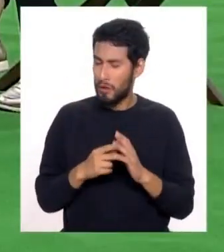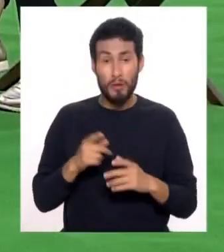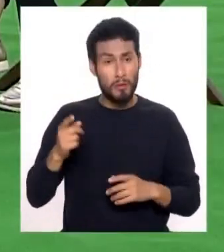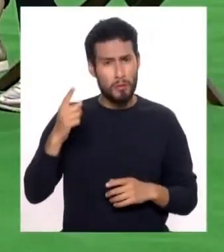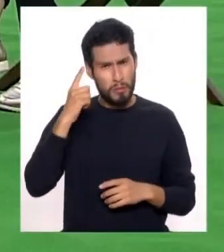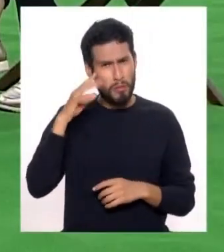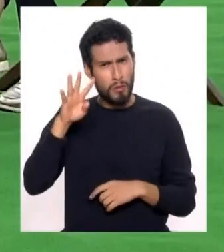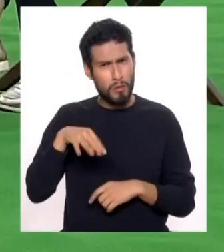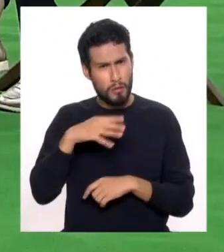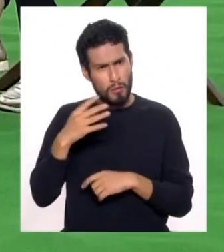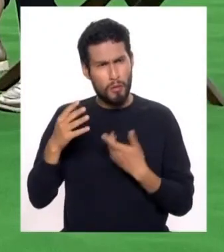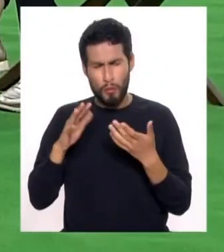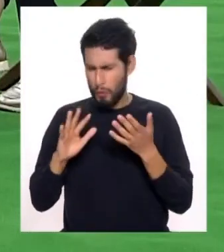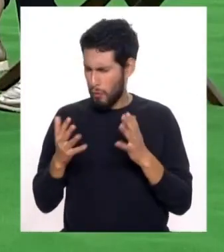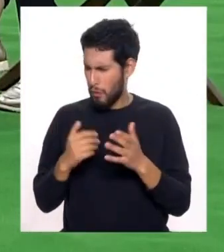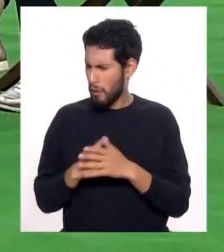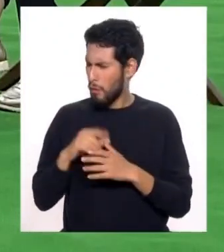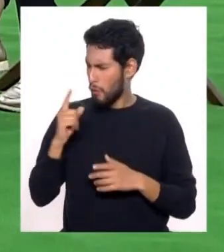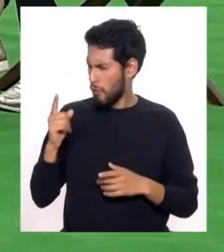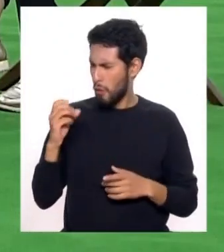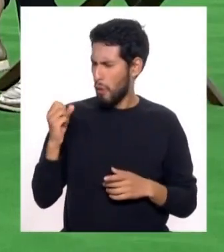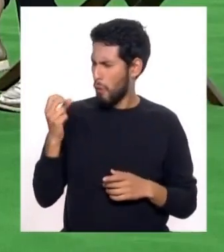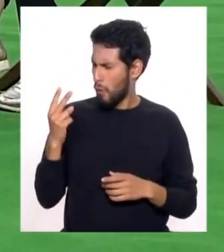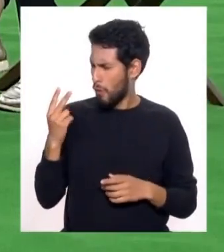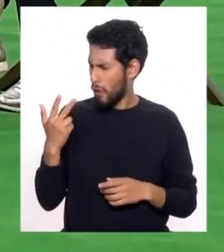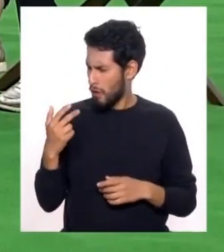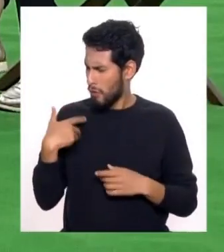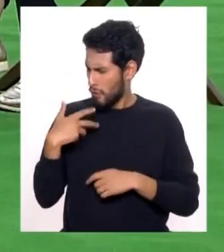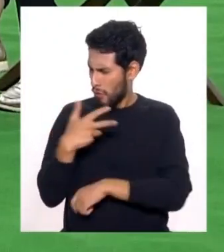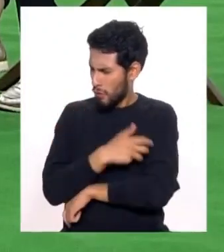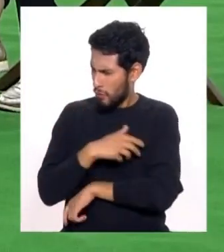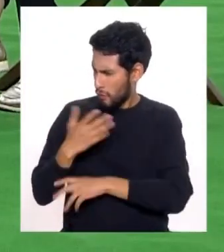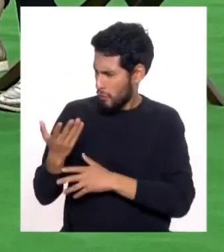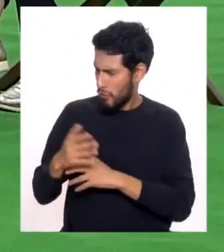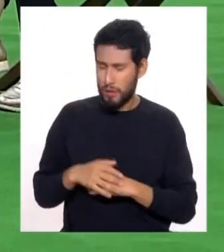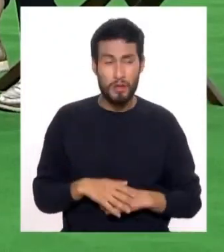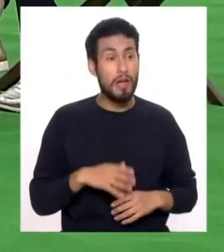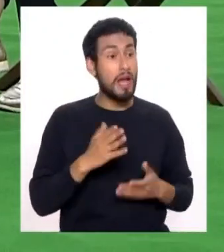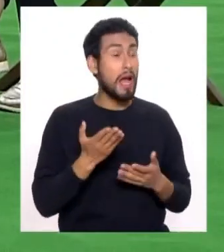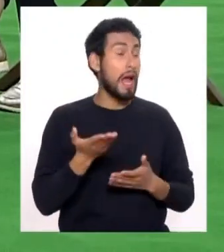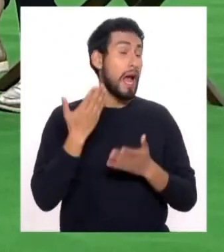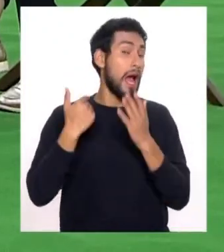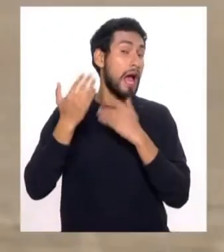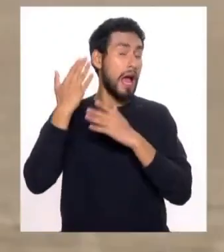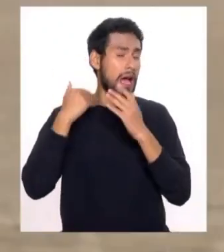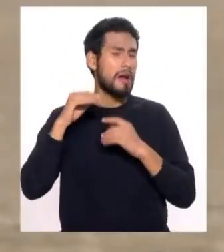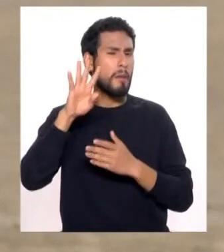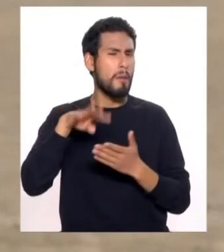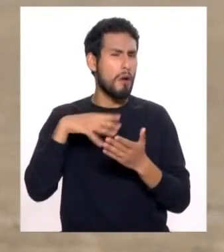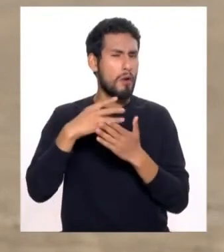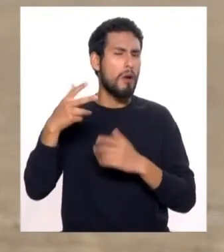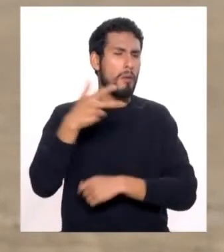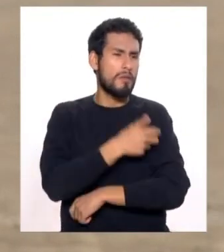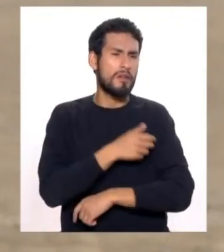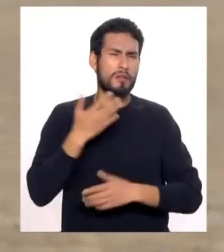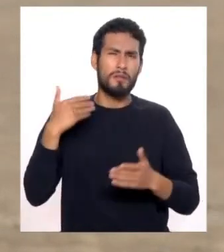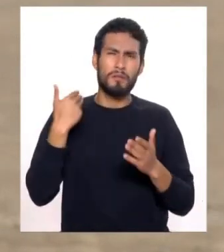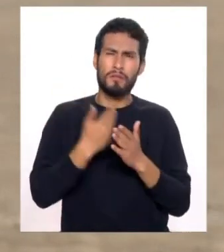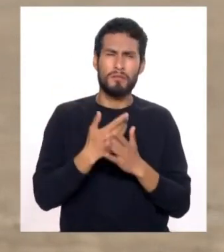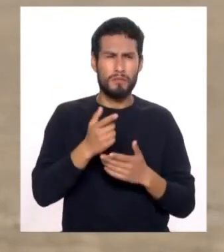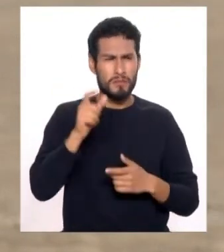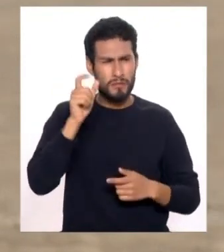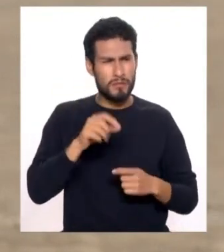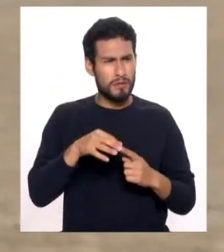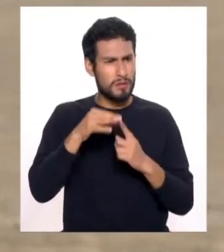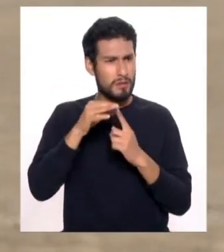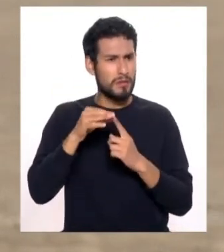esquema entendía que había más de una vacunación. Teníamos un esquema de vacunación hasta el año, a ver si nuestra